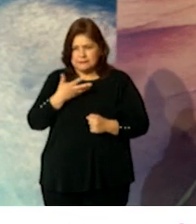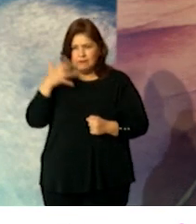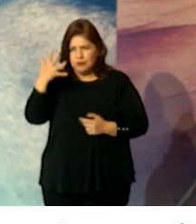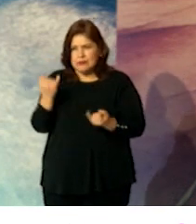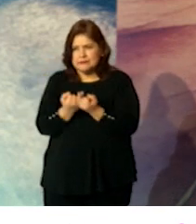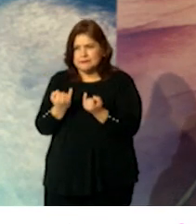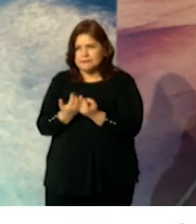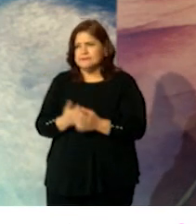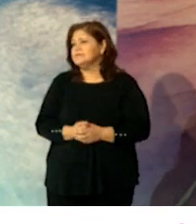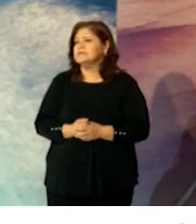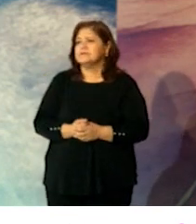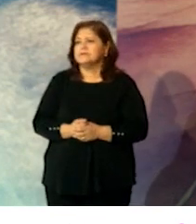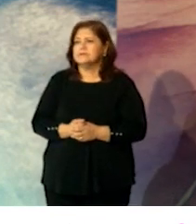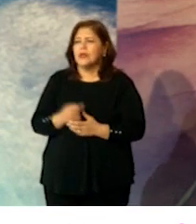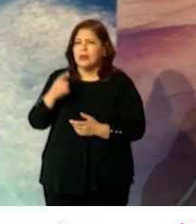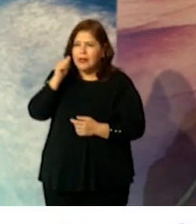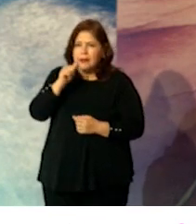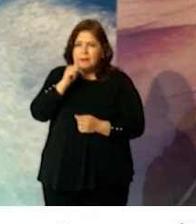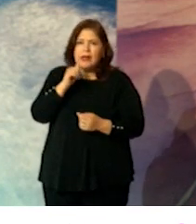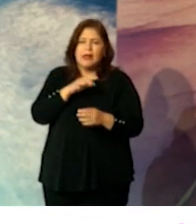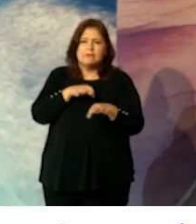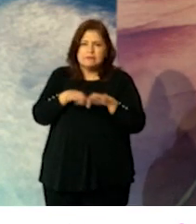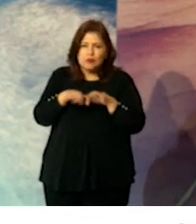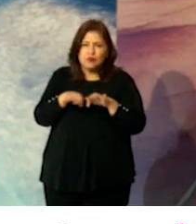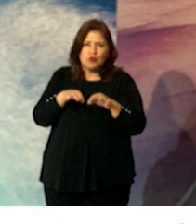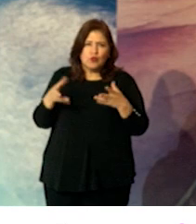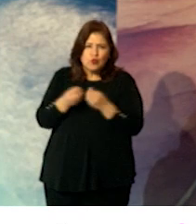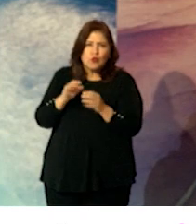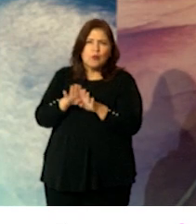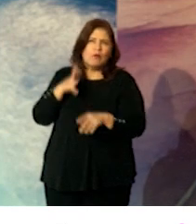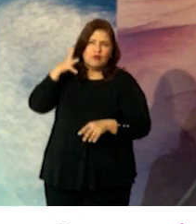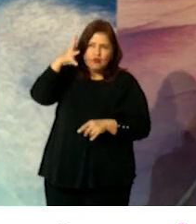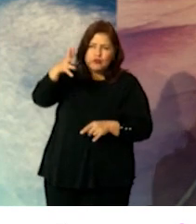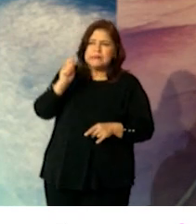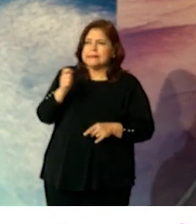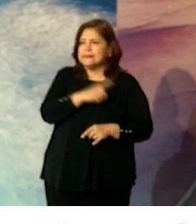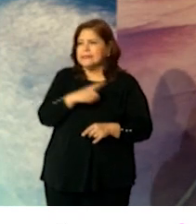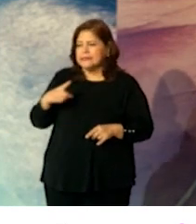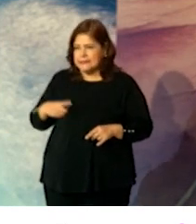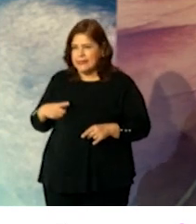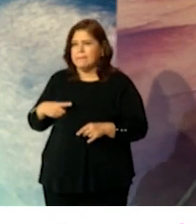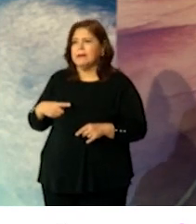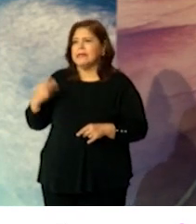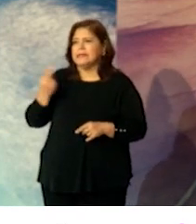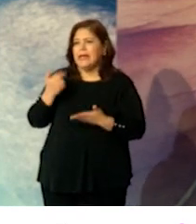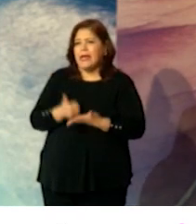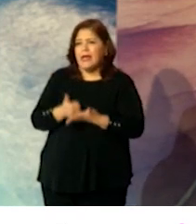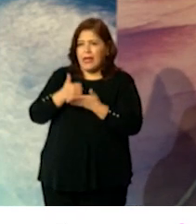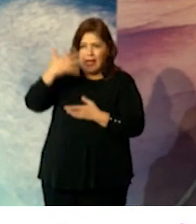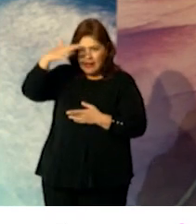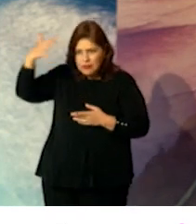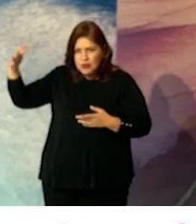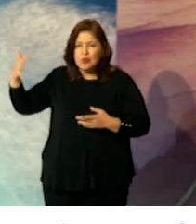que hemos colaborado mucho con nuestro futuro, y ahí lo que les podemos decir es que necesitamos ayuda también de los adultos, pero también de